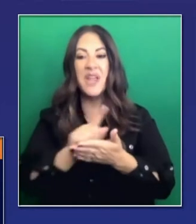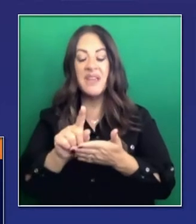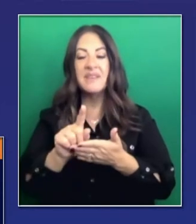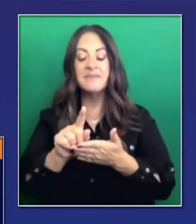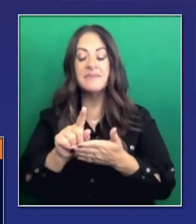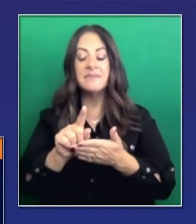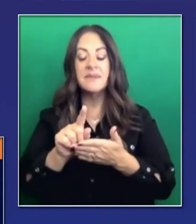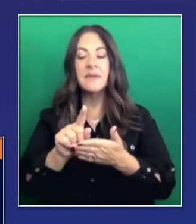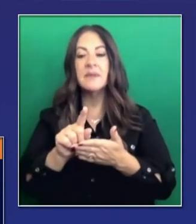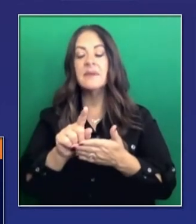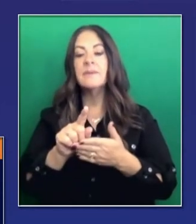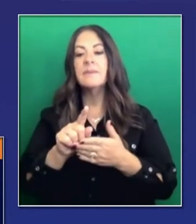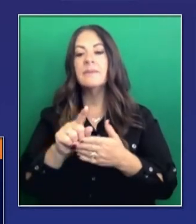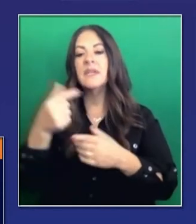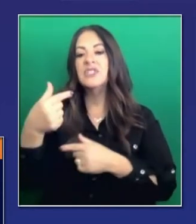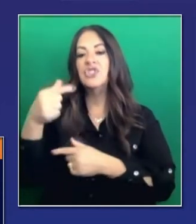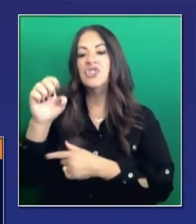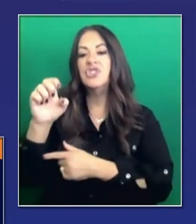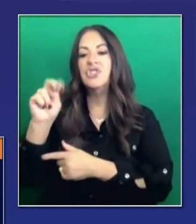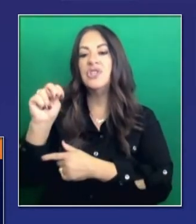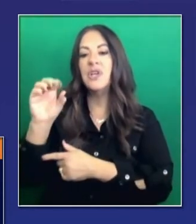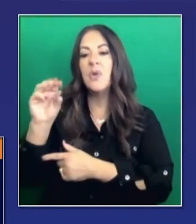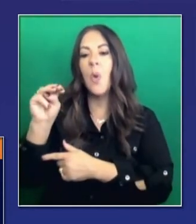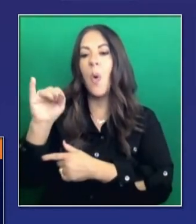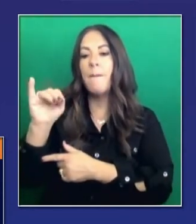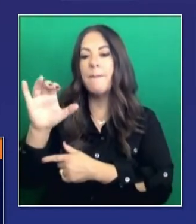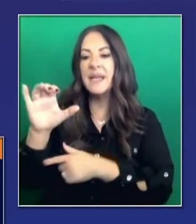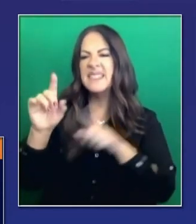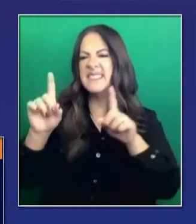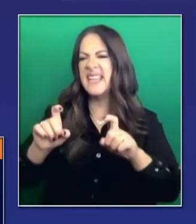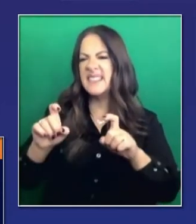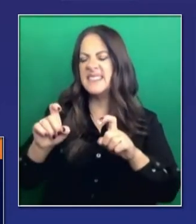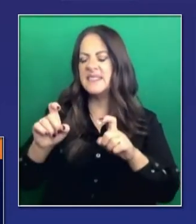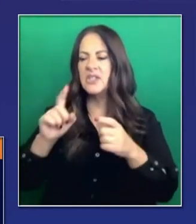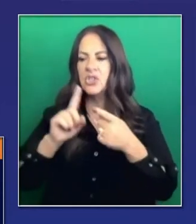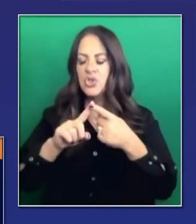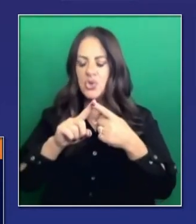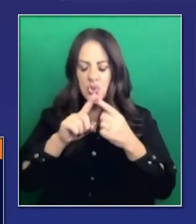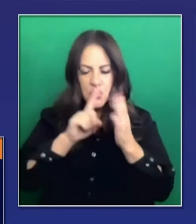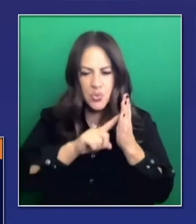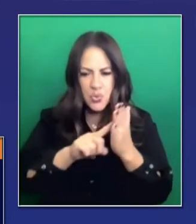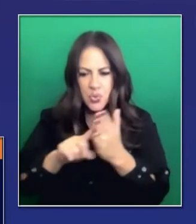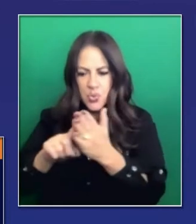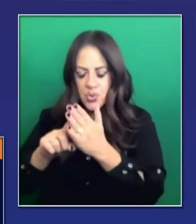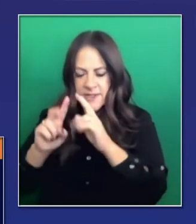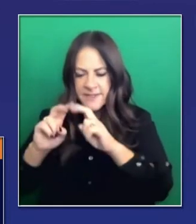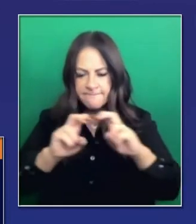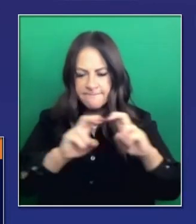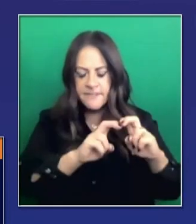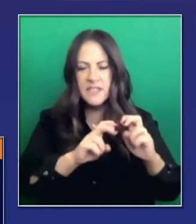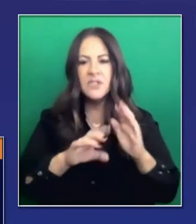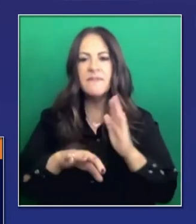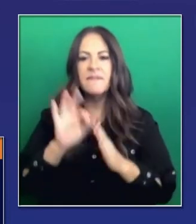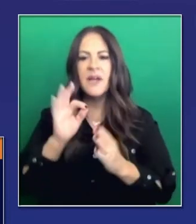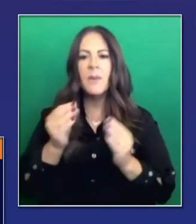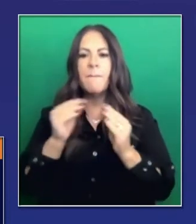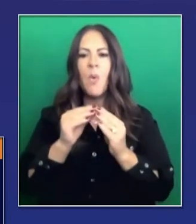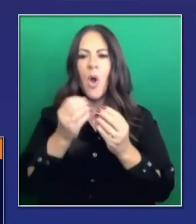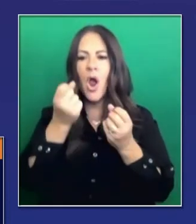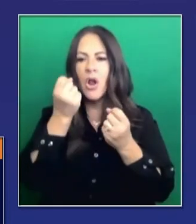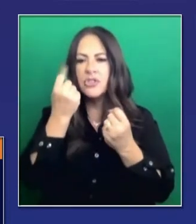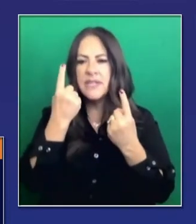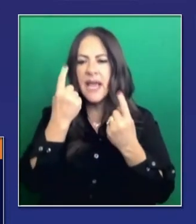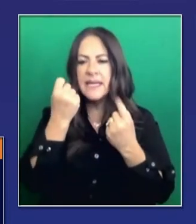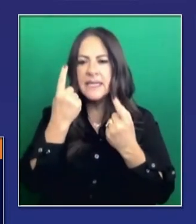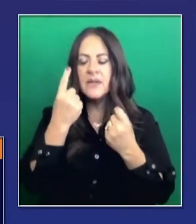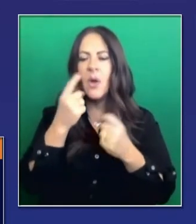mil pruebas se hacen, pruebas genómicas, buscando avanzar una mayor comprensión de